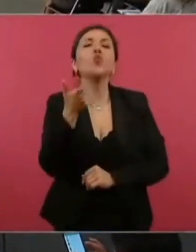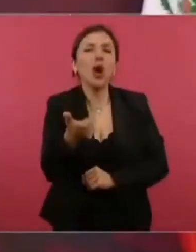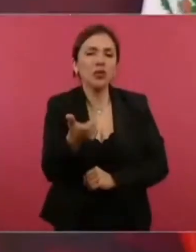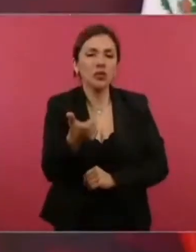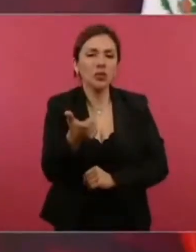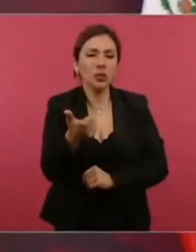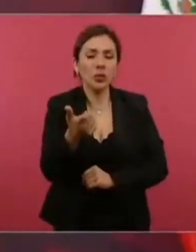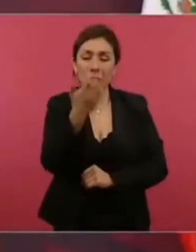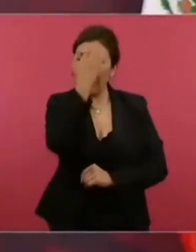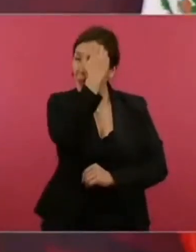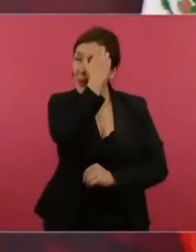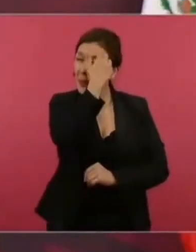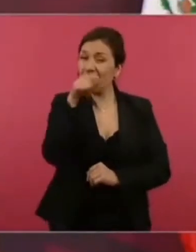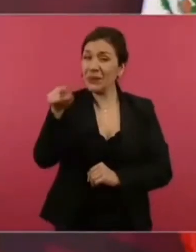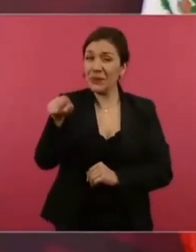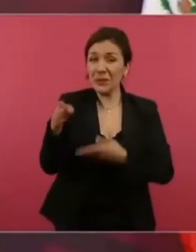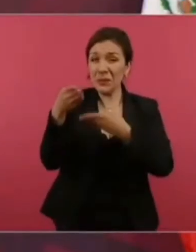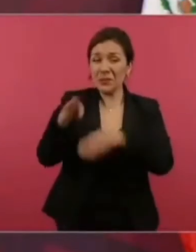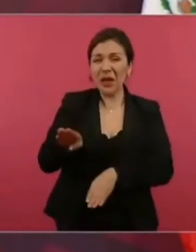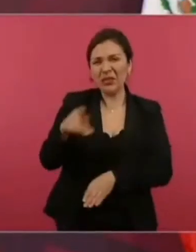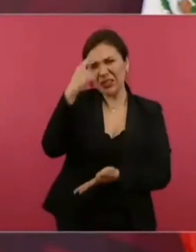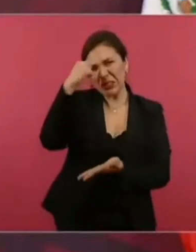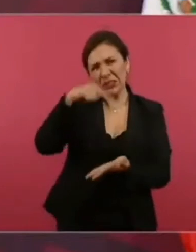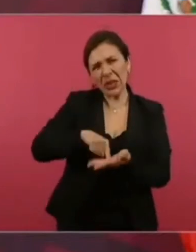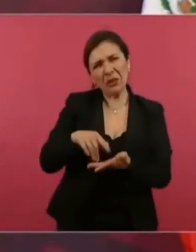pues, ha de haber